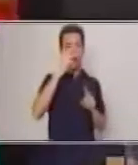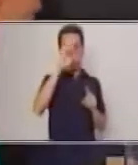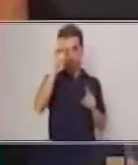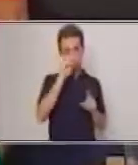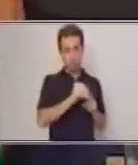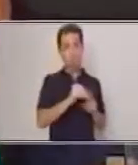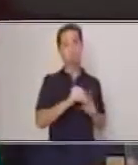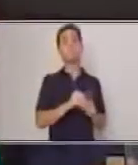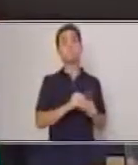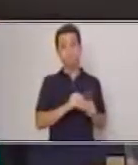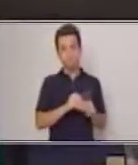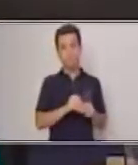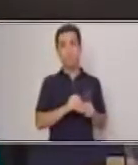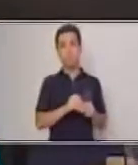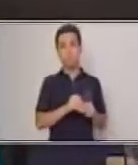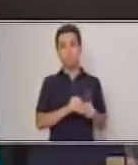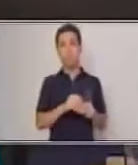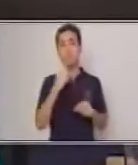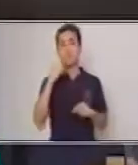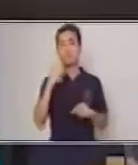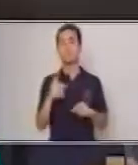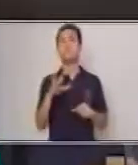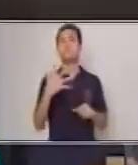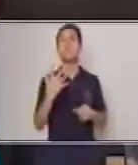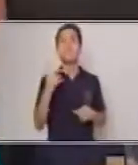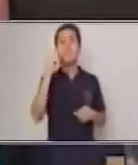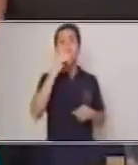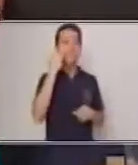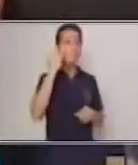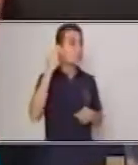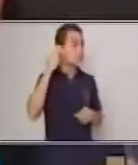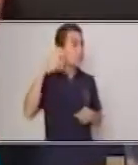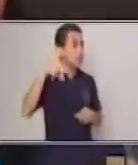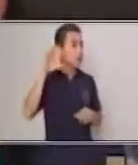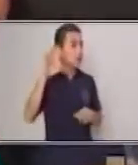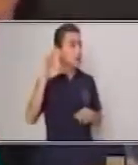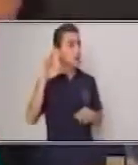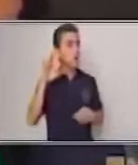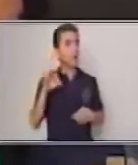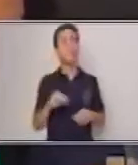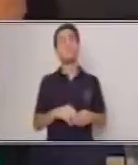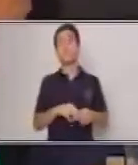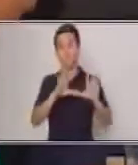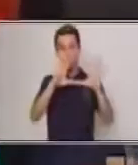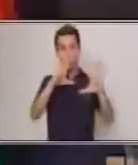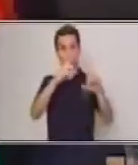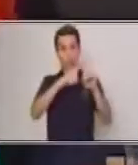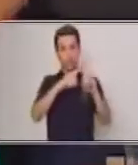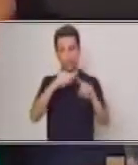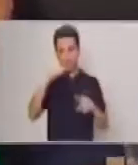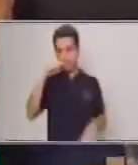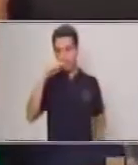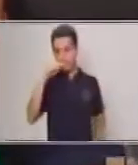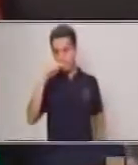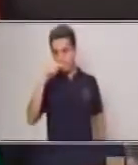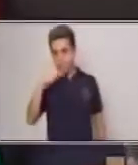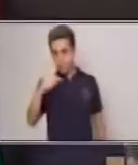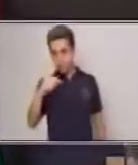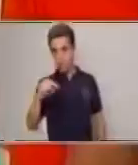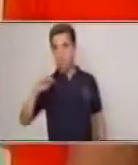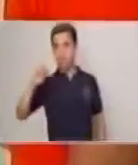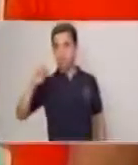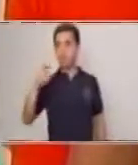separada por el signo que nos indica nuestro formato, menos la segunda raíz